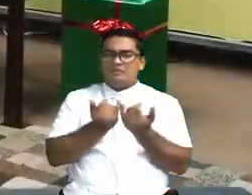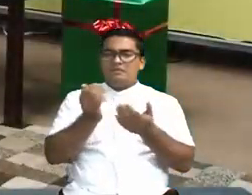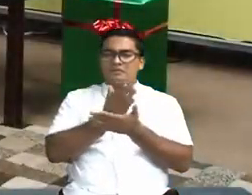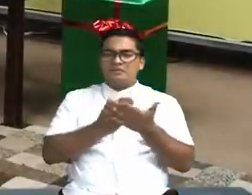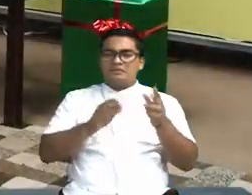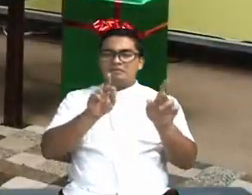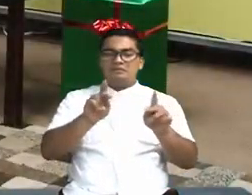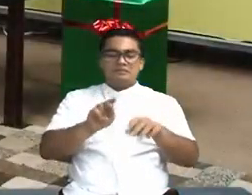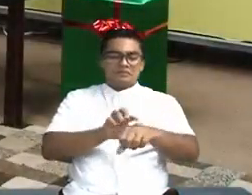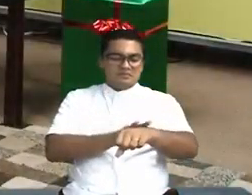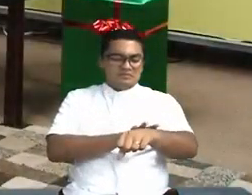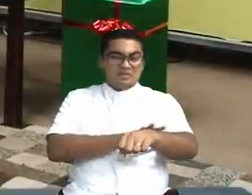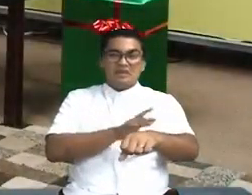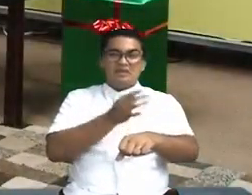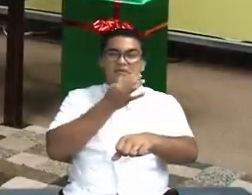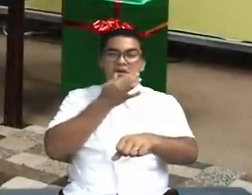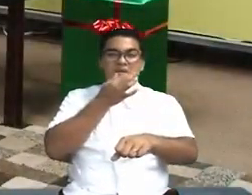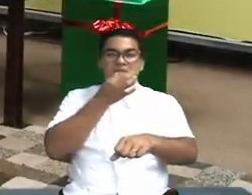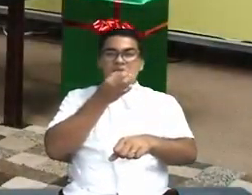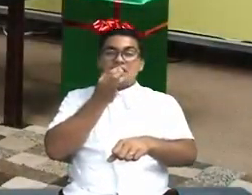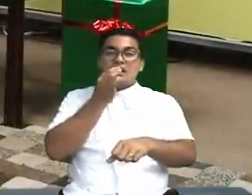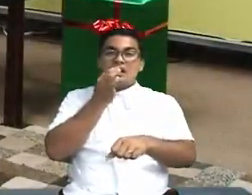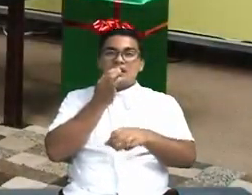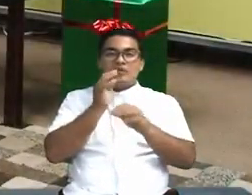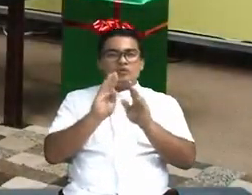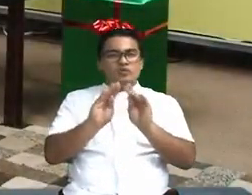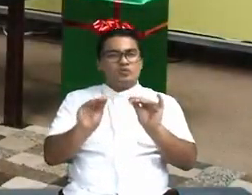más, los labios son